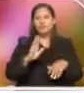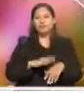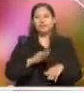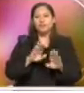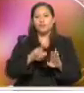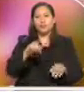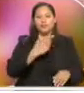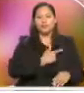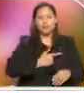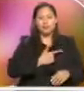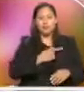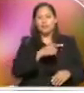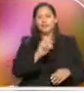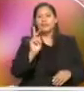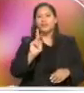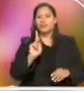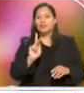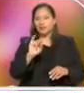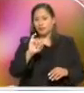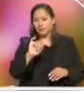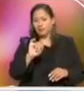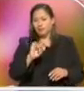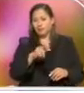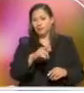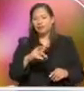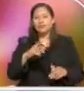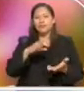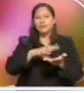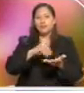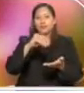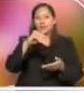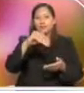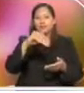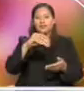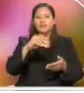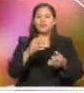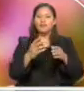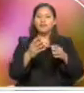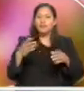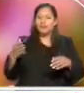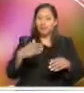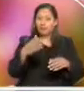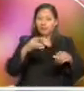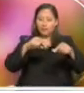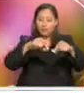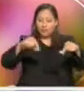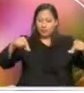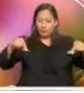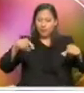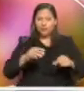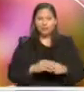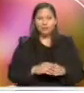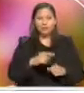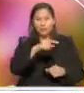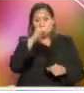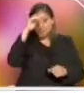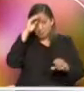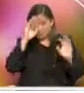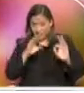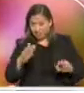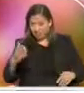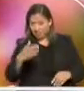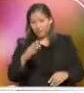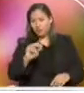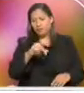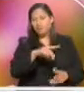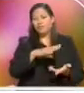guste. Que es proteína el surimi, Sí, finalmente. Es sí, harina sí, de sí. pescado hecha barra, ¿verdad? Exactamente, Eso. exactamente. Si no, no se va a ir con la finta de que sí es pescado,